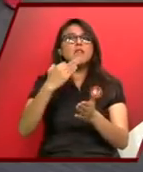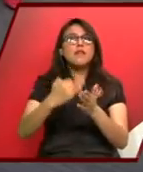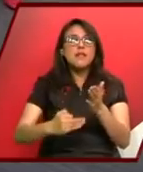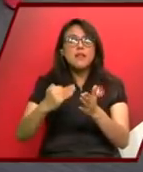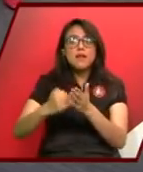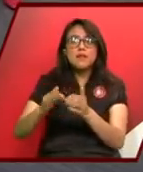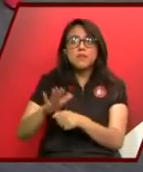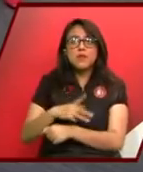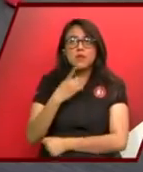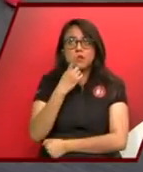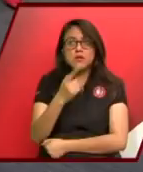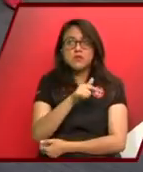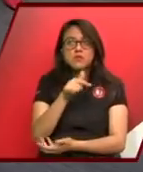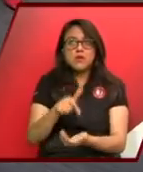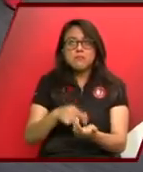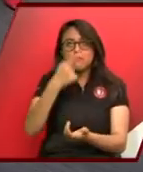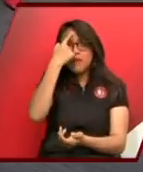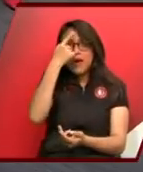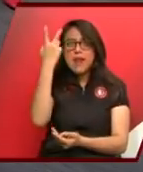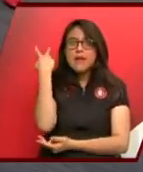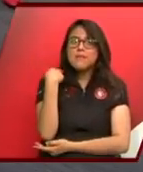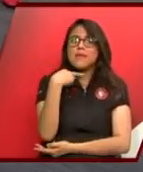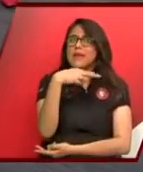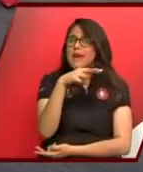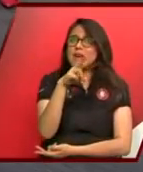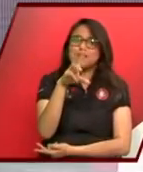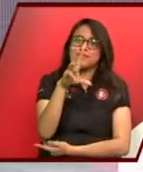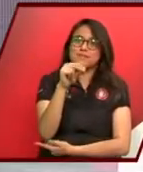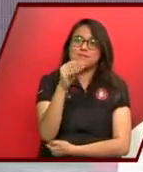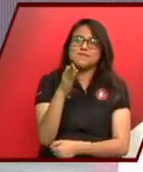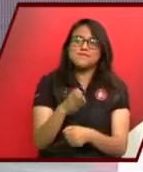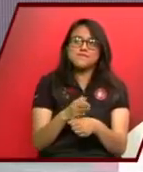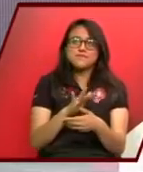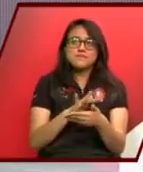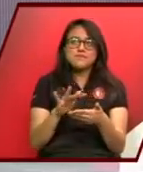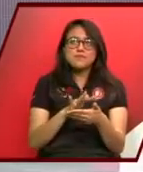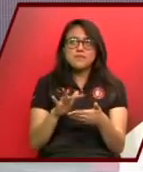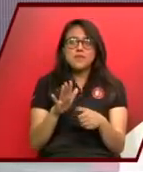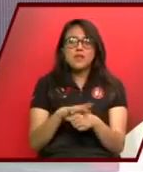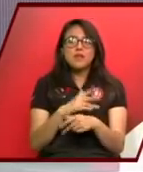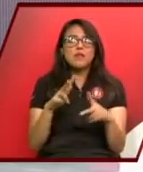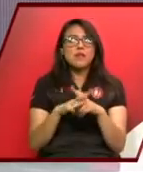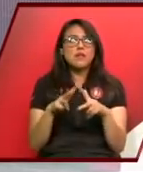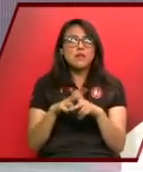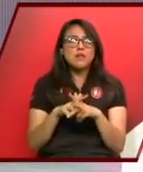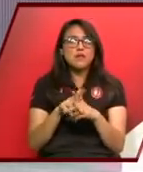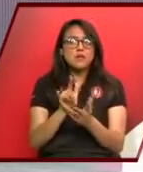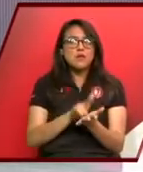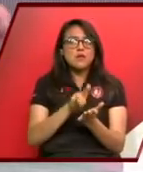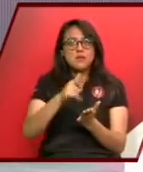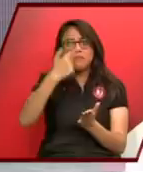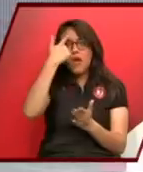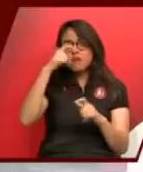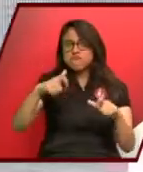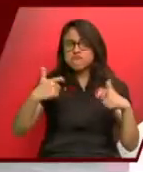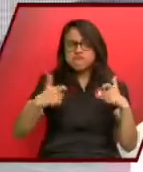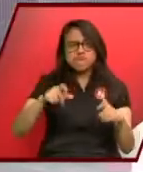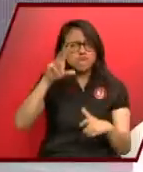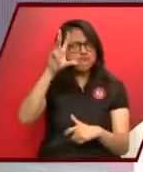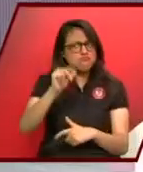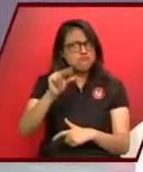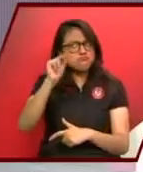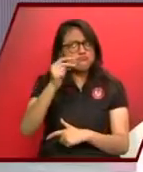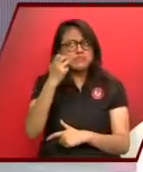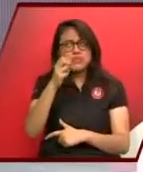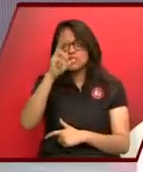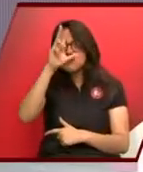porque lo están calificando como un lugar para que viajen. Y es que lo estoy revisando aquí, ¿por qué pelear por un aeropuerto para que viajen los riquillos? No, no es eso. No